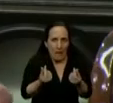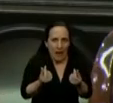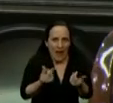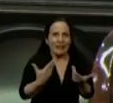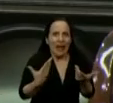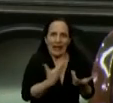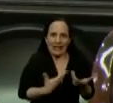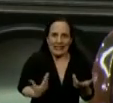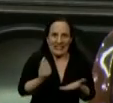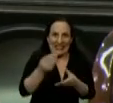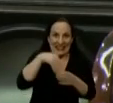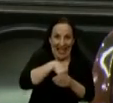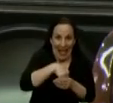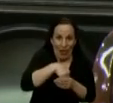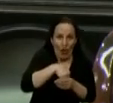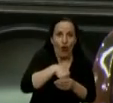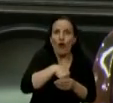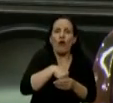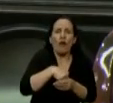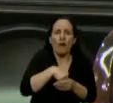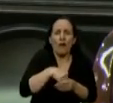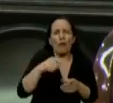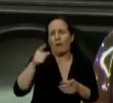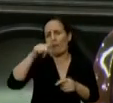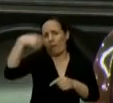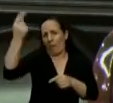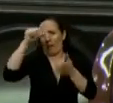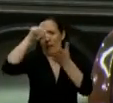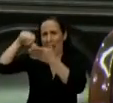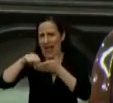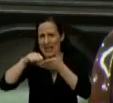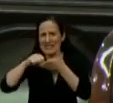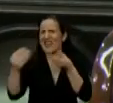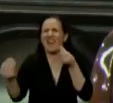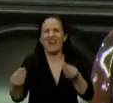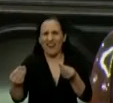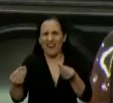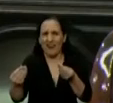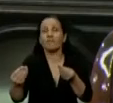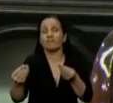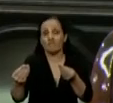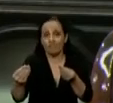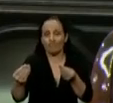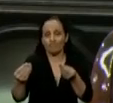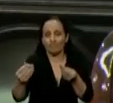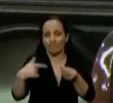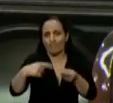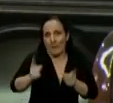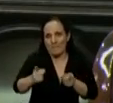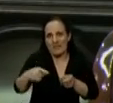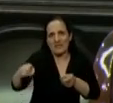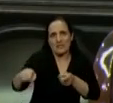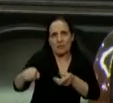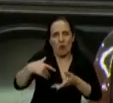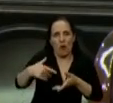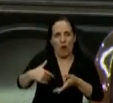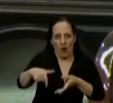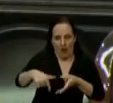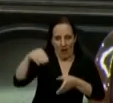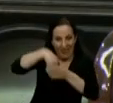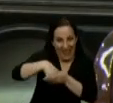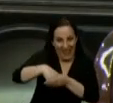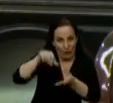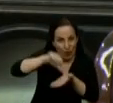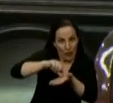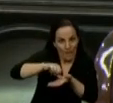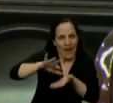la reparación y conservación, ¿no?, de esas tierras incendiadas. Acá siempre el problema es si después esas leyes se